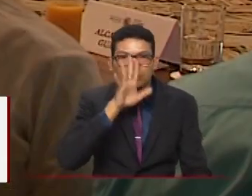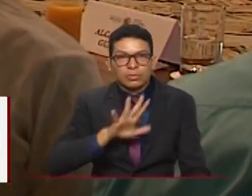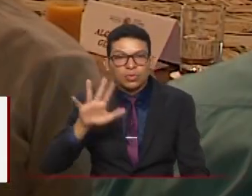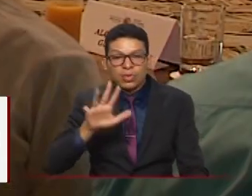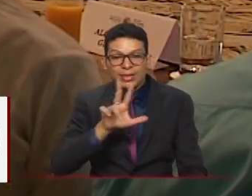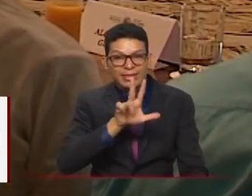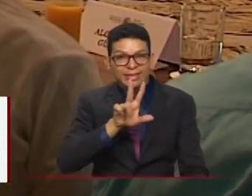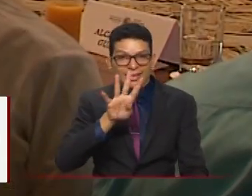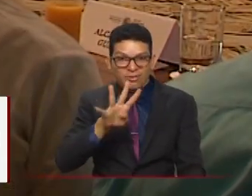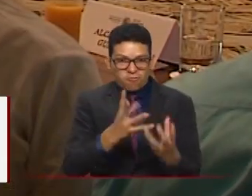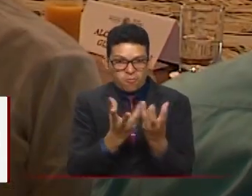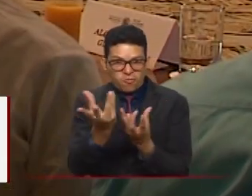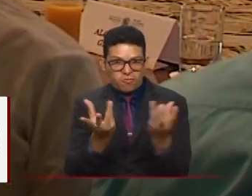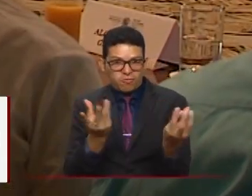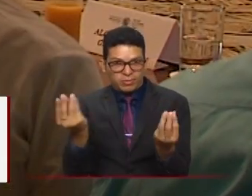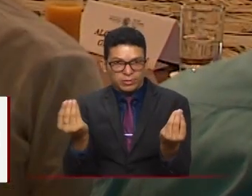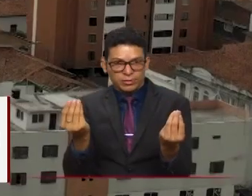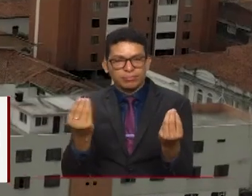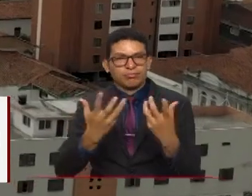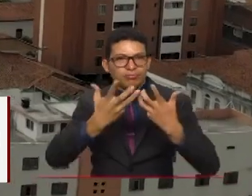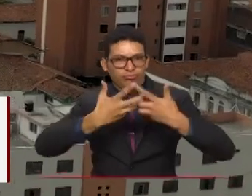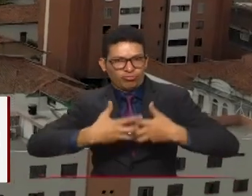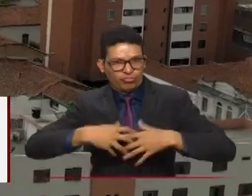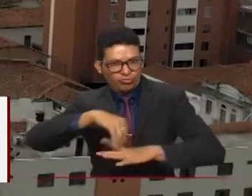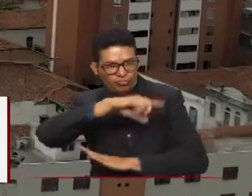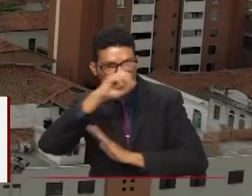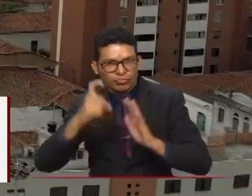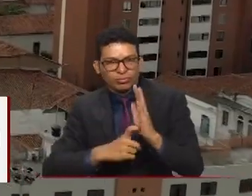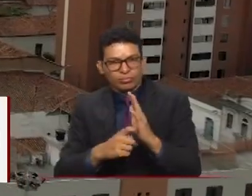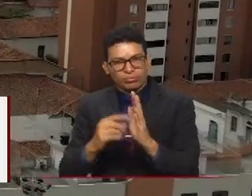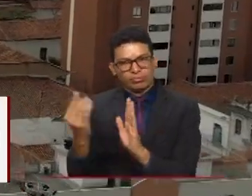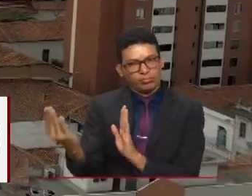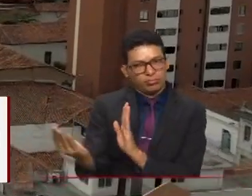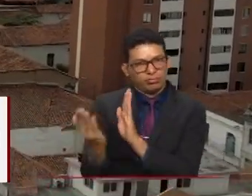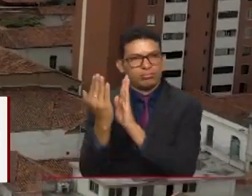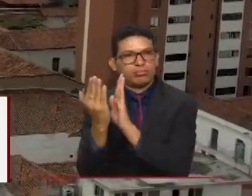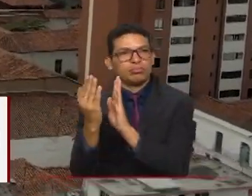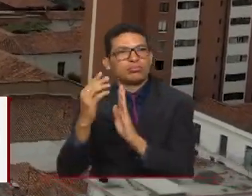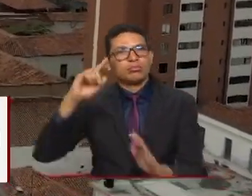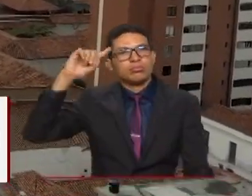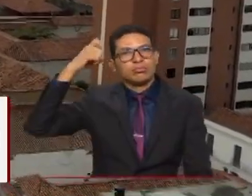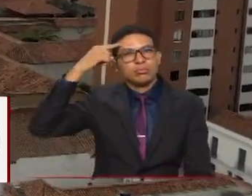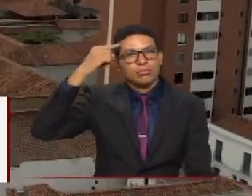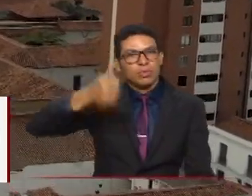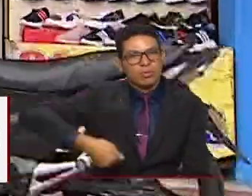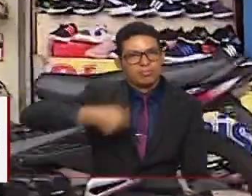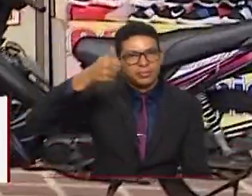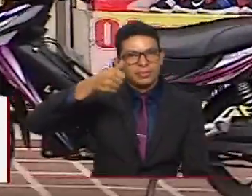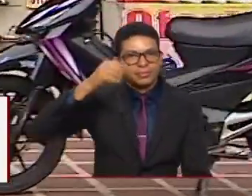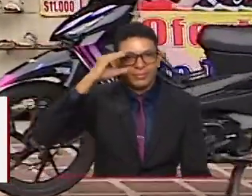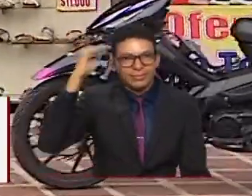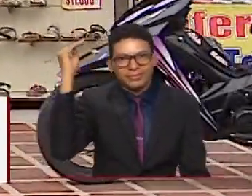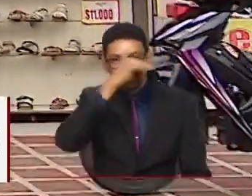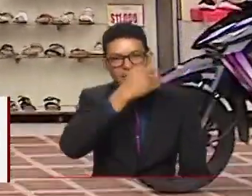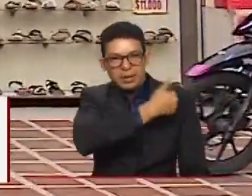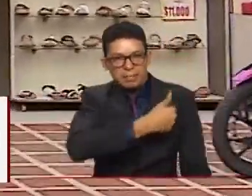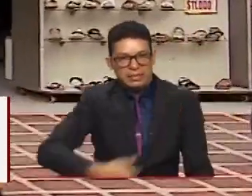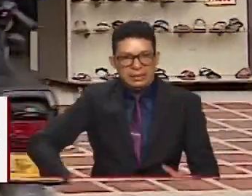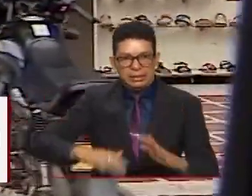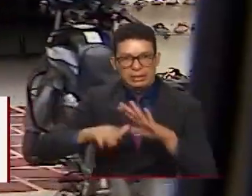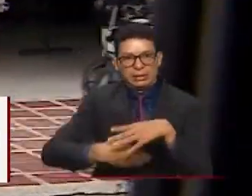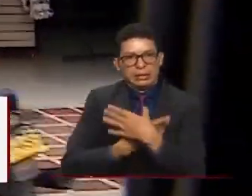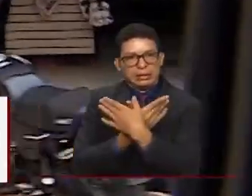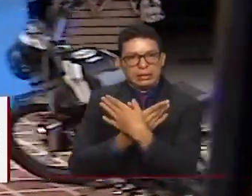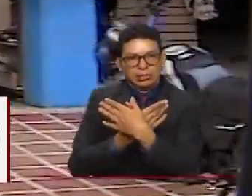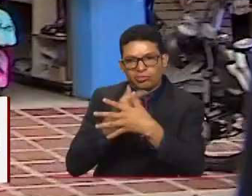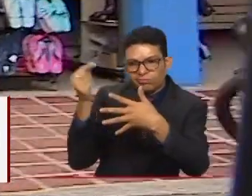y todo este ecosistema empresarial una audiencia con el presidente de la república para hablar de estos temas de las afectaciones por sectores